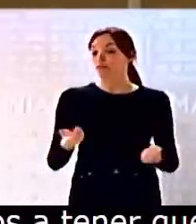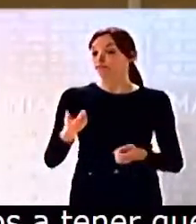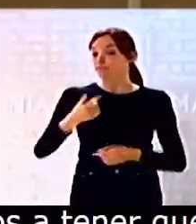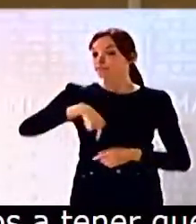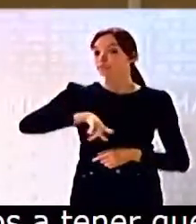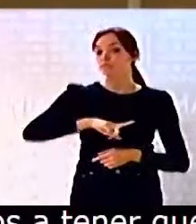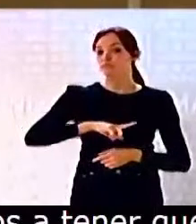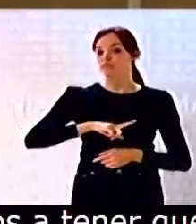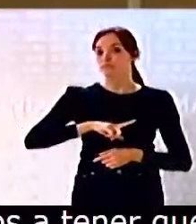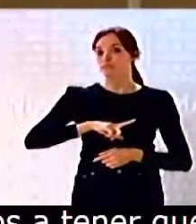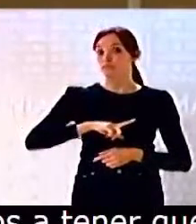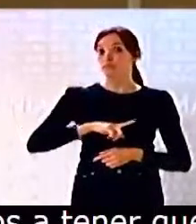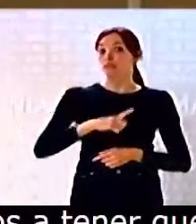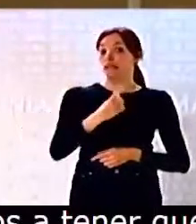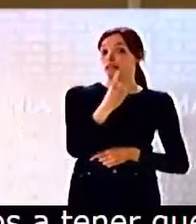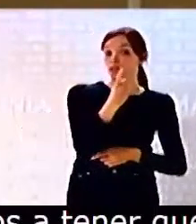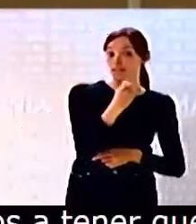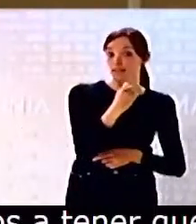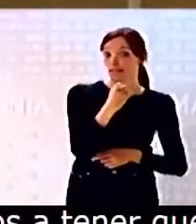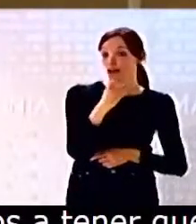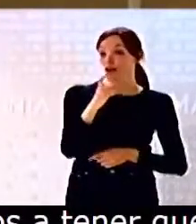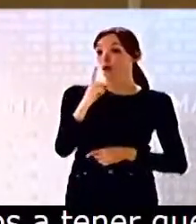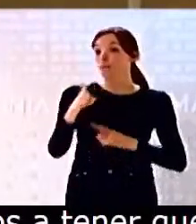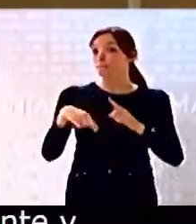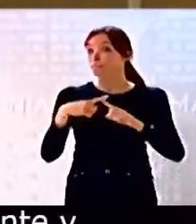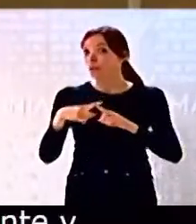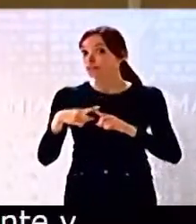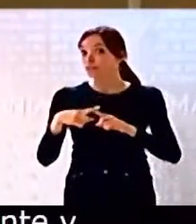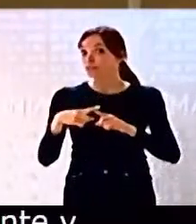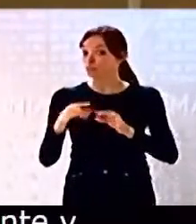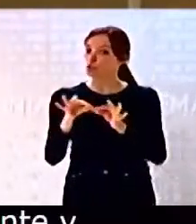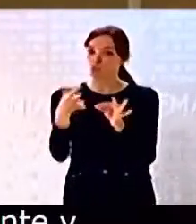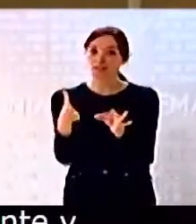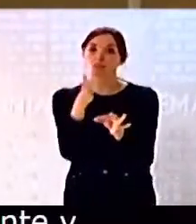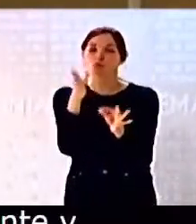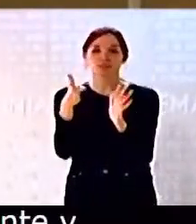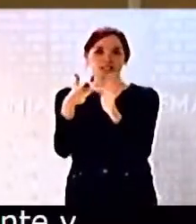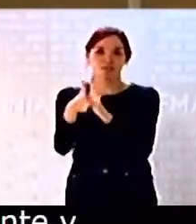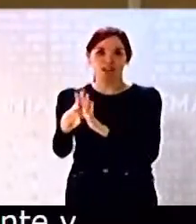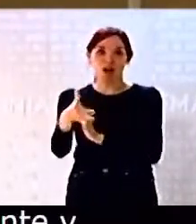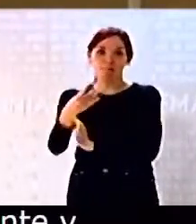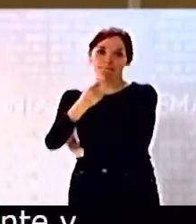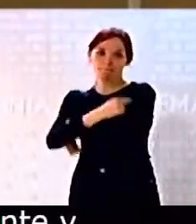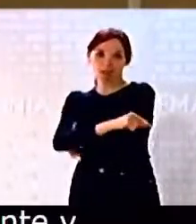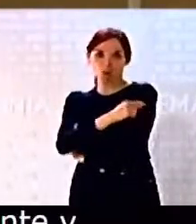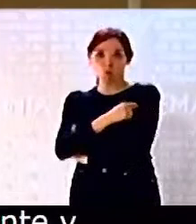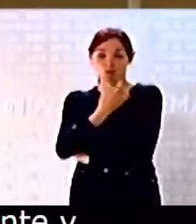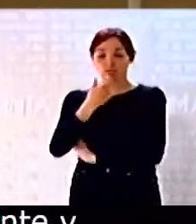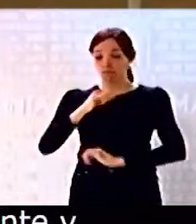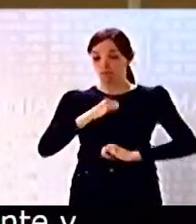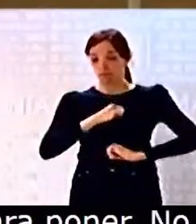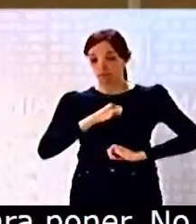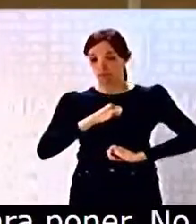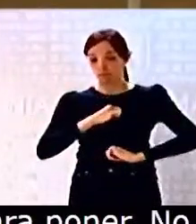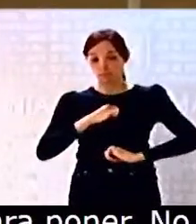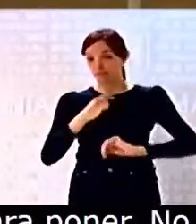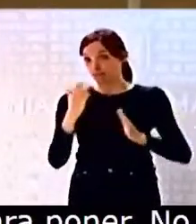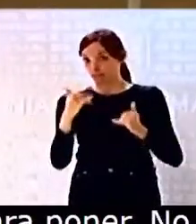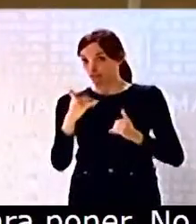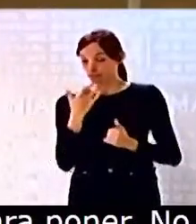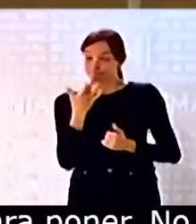Necesariamente y afortunadamente, porque eso significa que hay dosis para poner. No se espera si no hay dosis para poner.